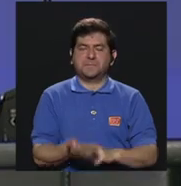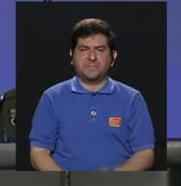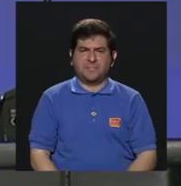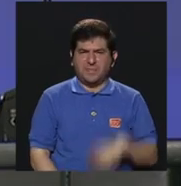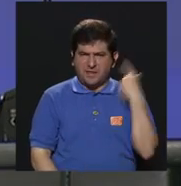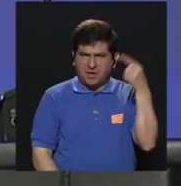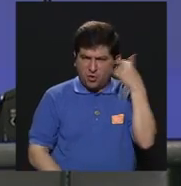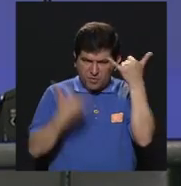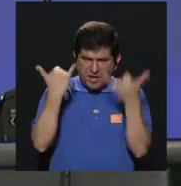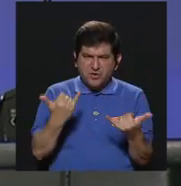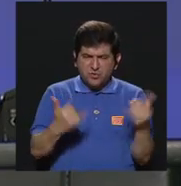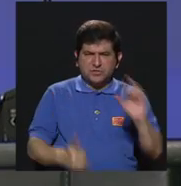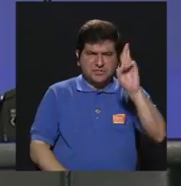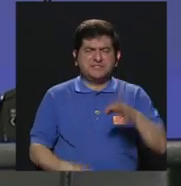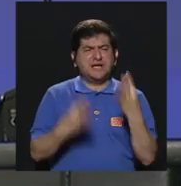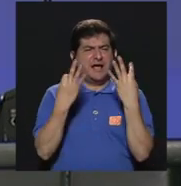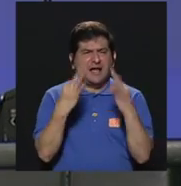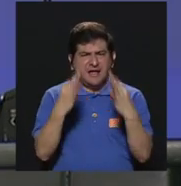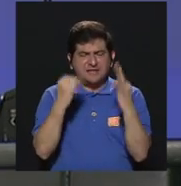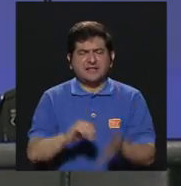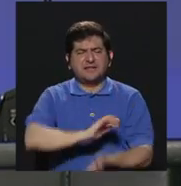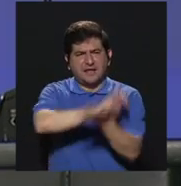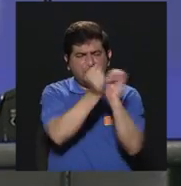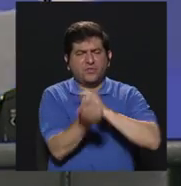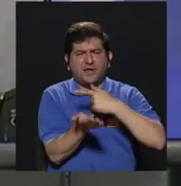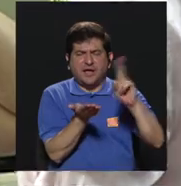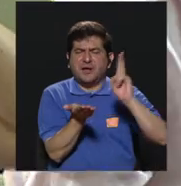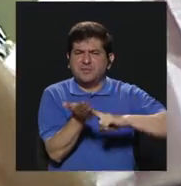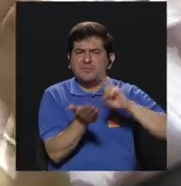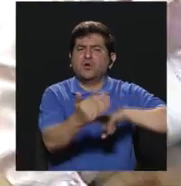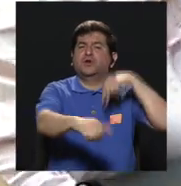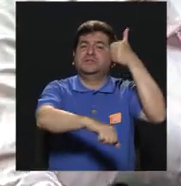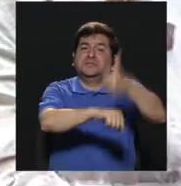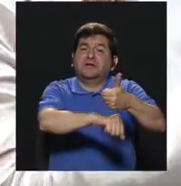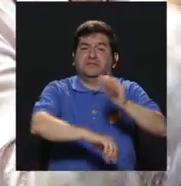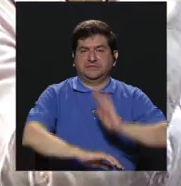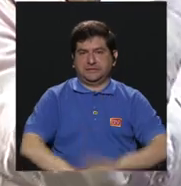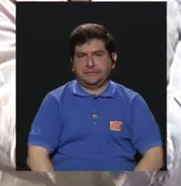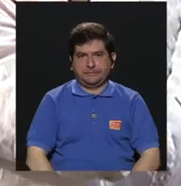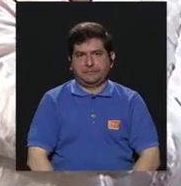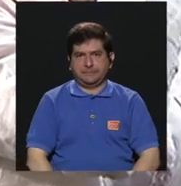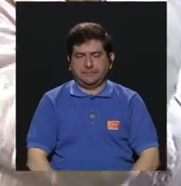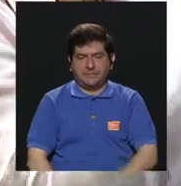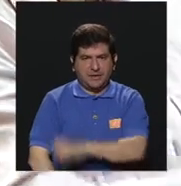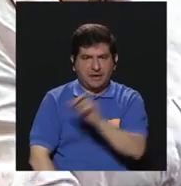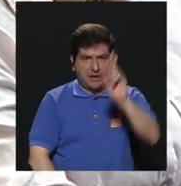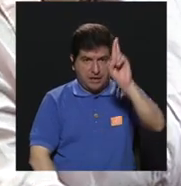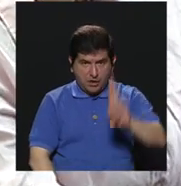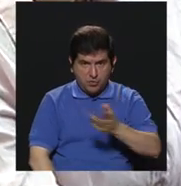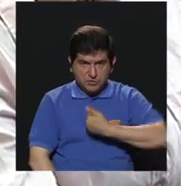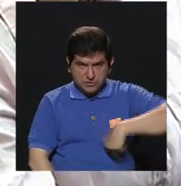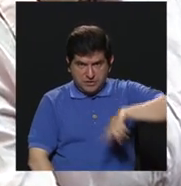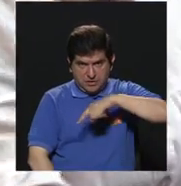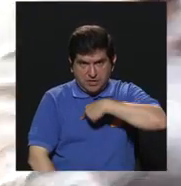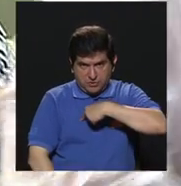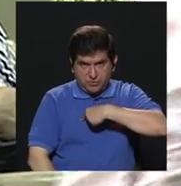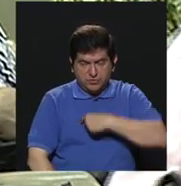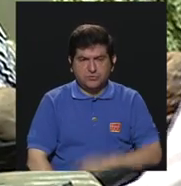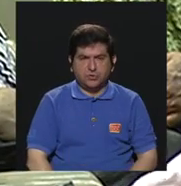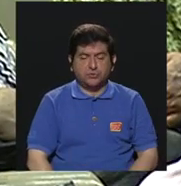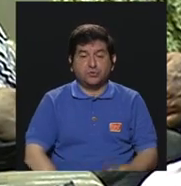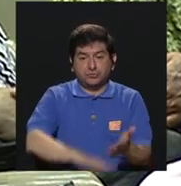¿Cuántos gobiernos llevamos en Costa Rica tratando de pasar una reforma fiscal? Y en Costa Rica somos